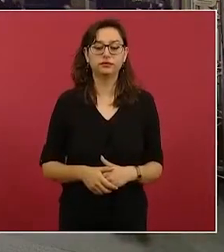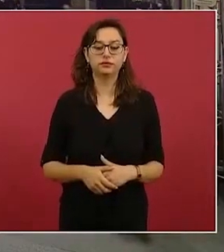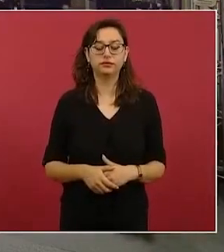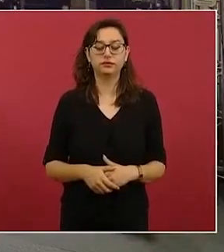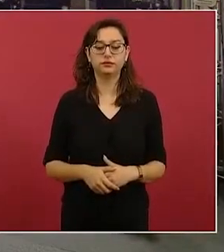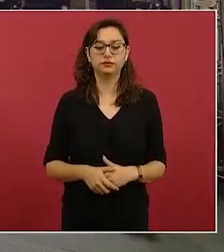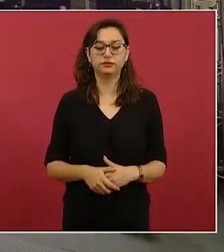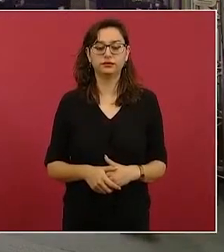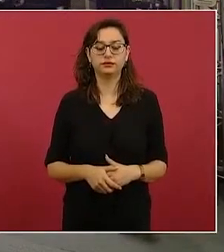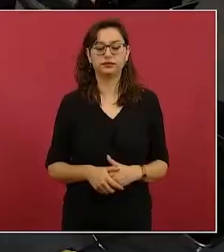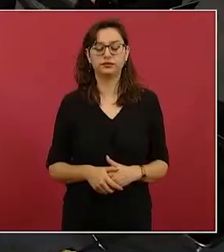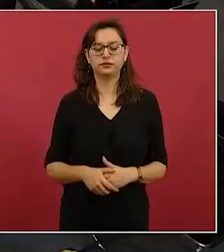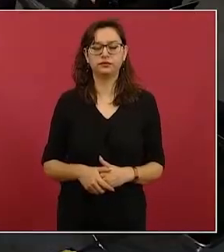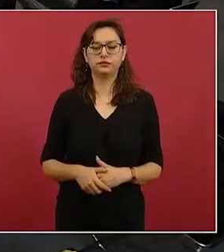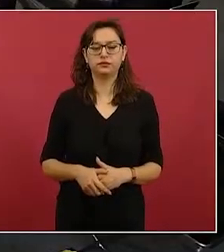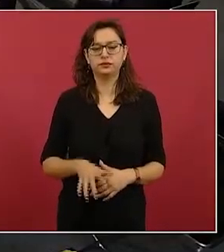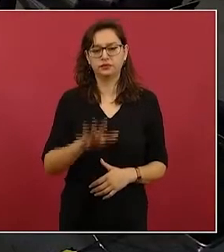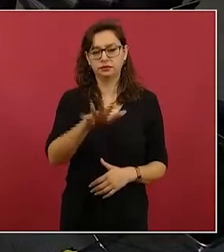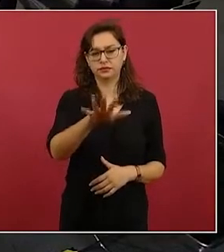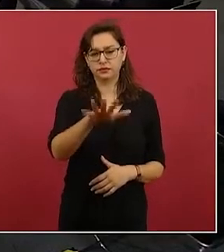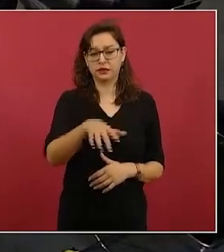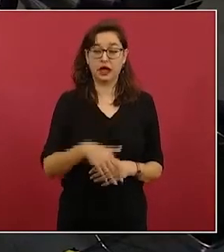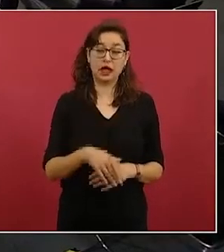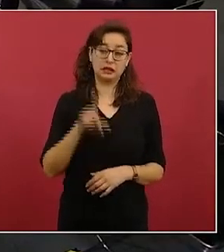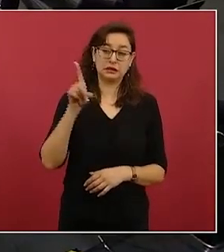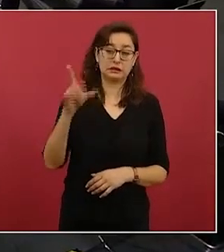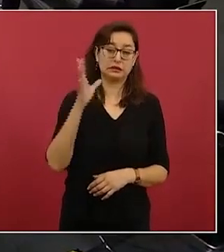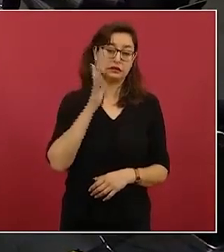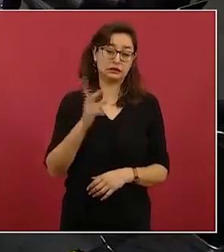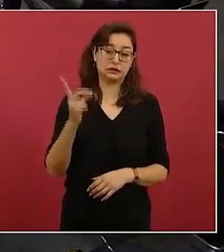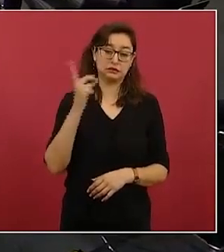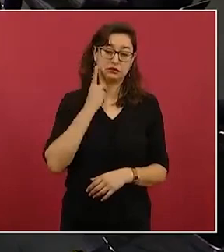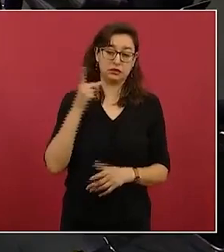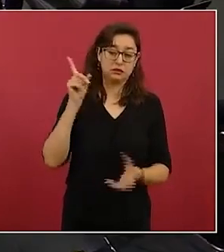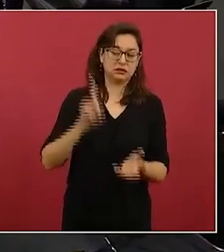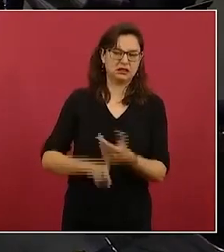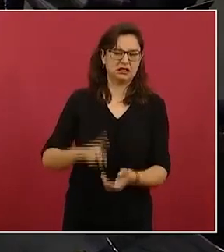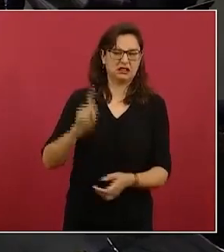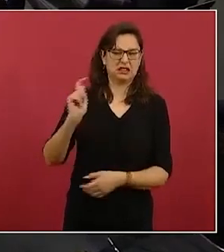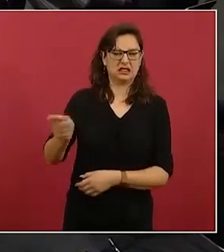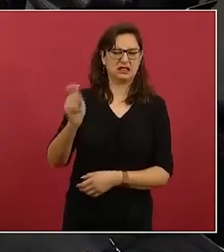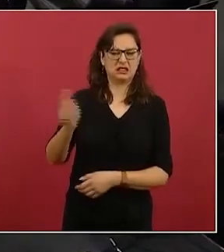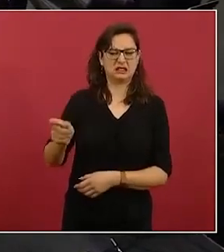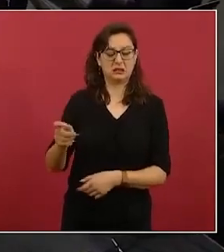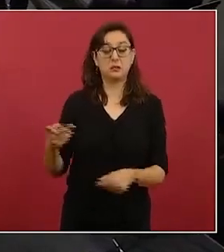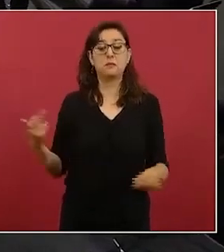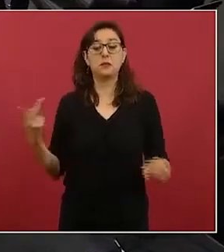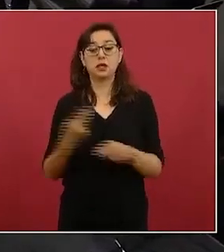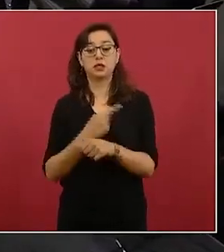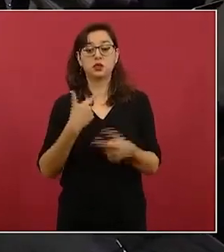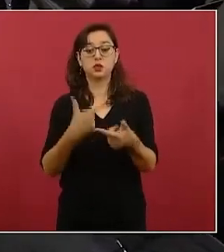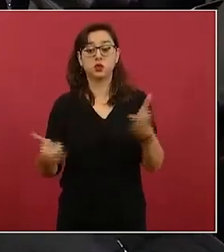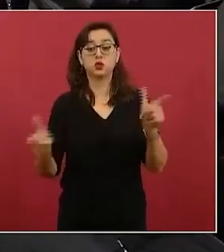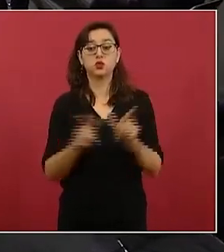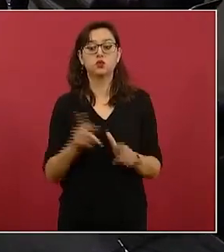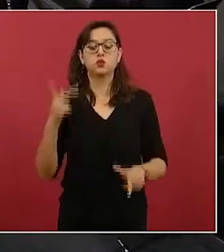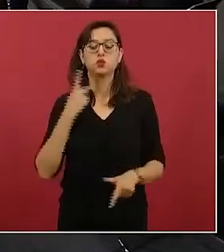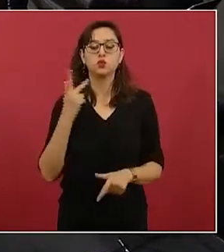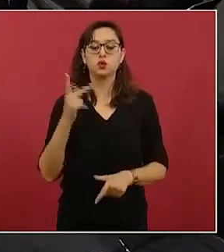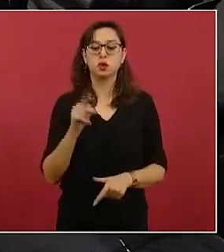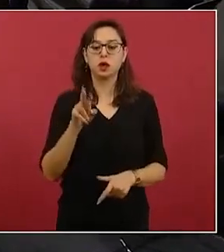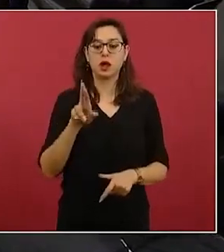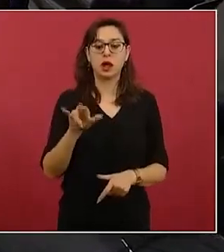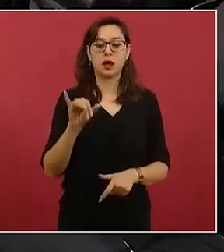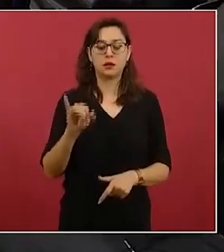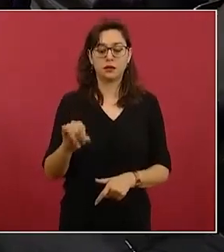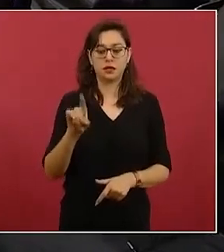que tiene sobre lo que está ocurriendo en San Lázaro? Que por cierto, la dirigencia del PRI pues utilizó incluso,